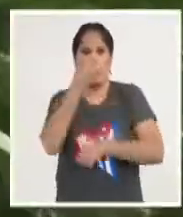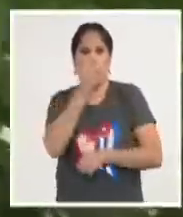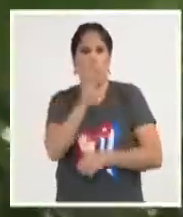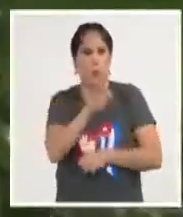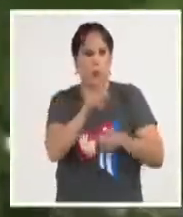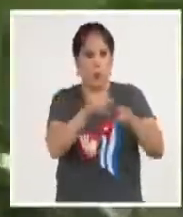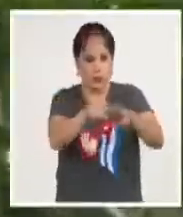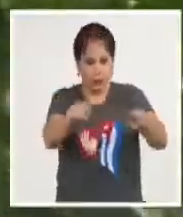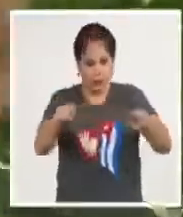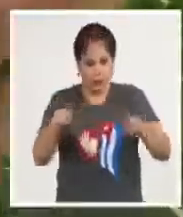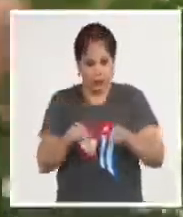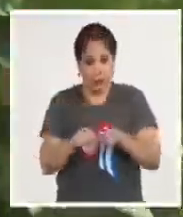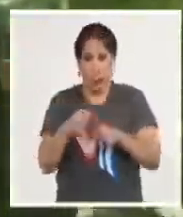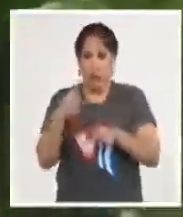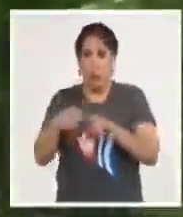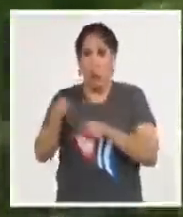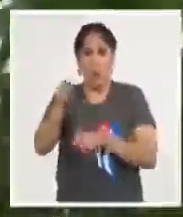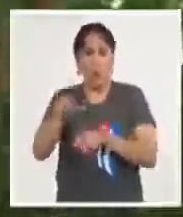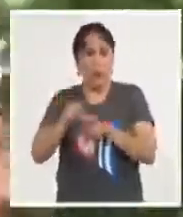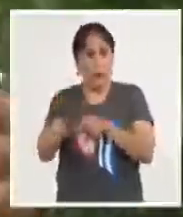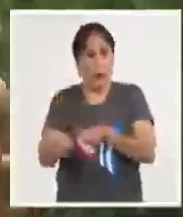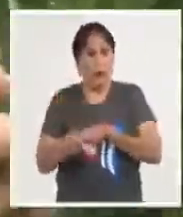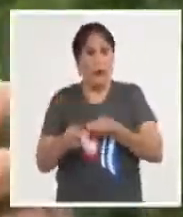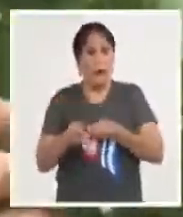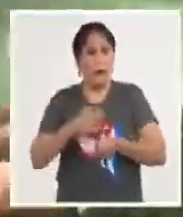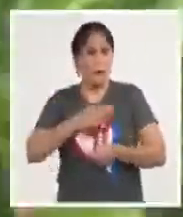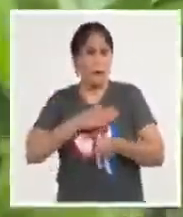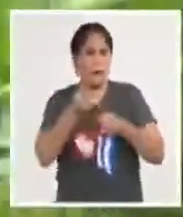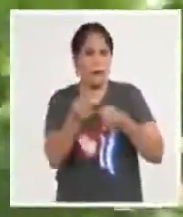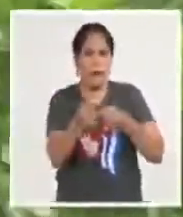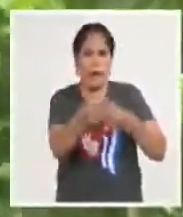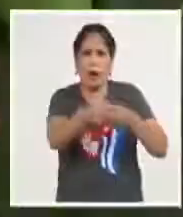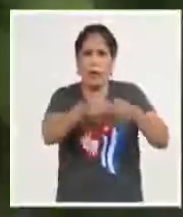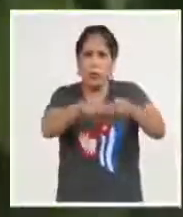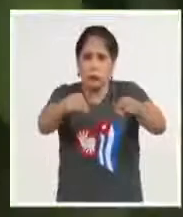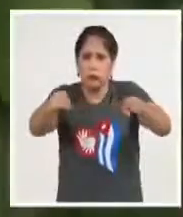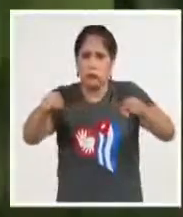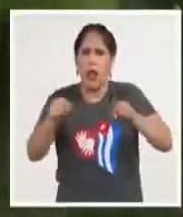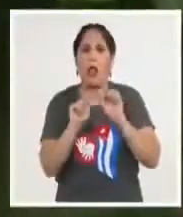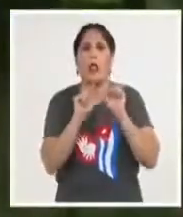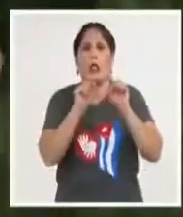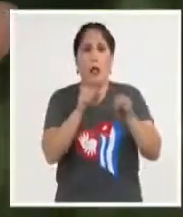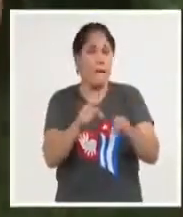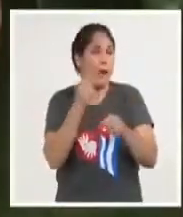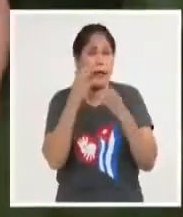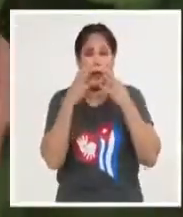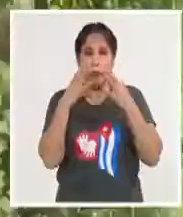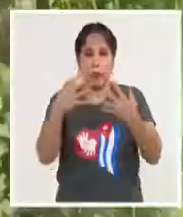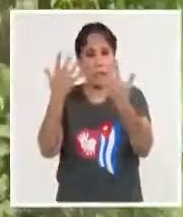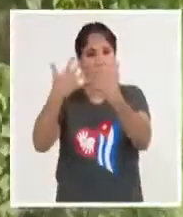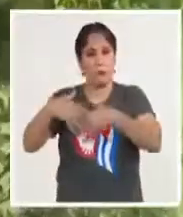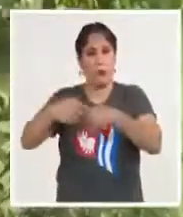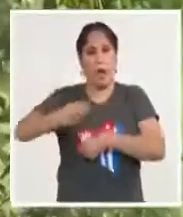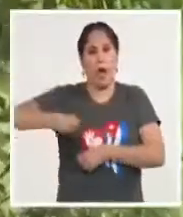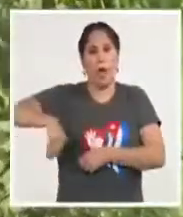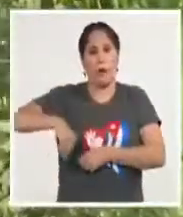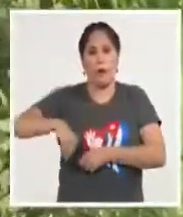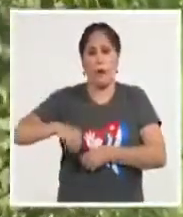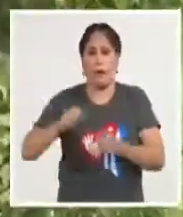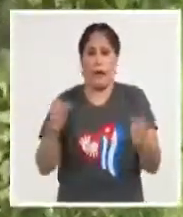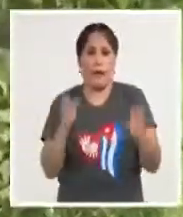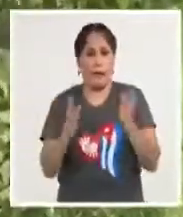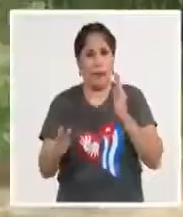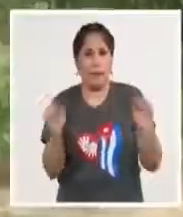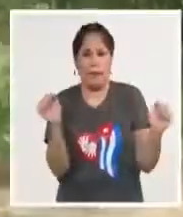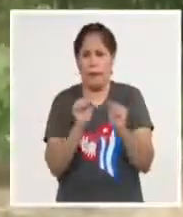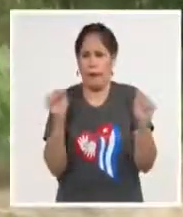ahí que Raúl y los campesinos con tierras aledañas a la de él tengan presente que la máxima es aprovechar la campaña de frío para